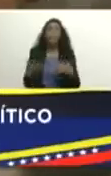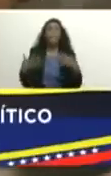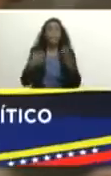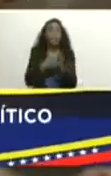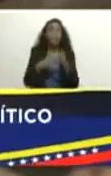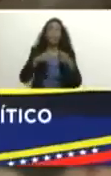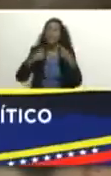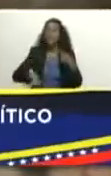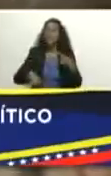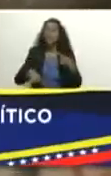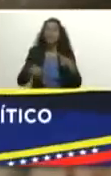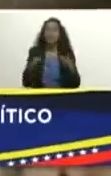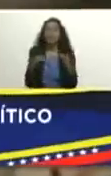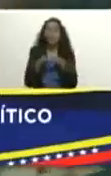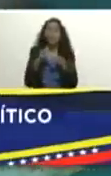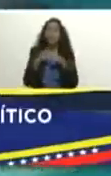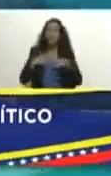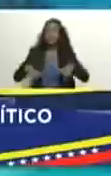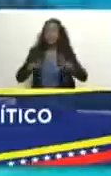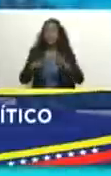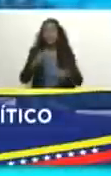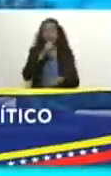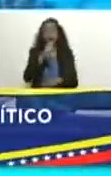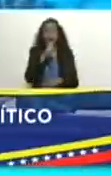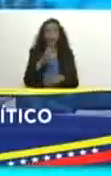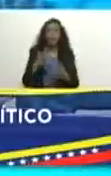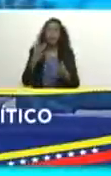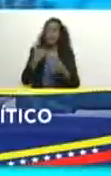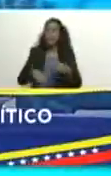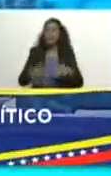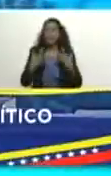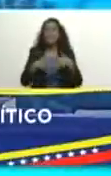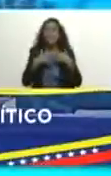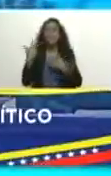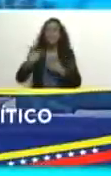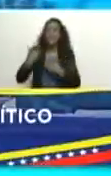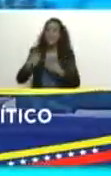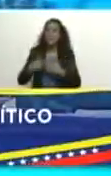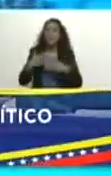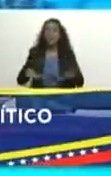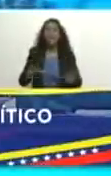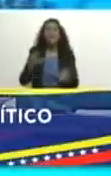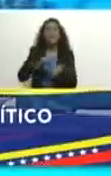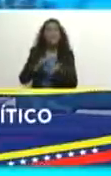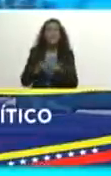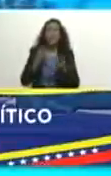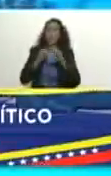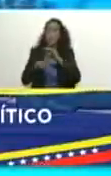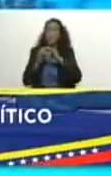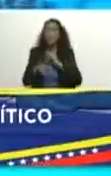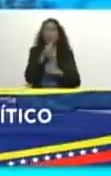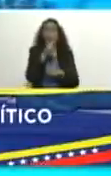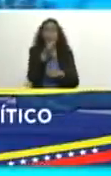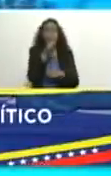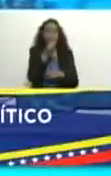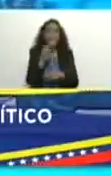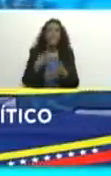instalaciones eléctricas, instalaciones de agua, industria petrolera, centros de almacenamiento de